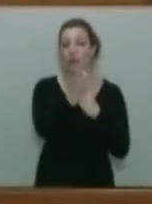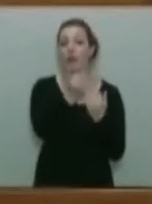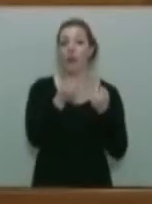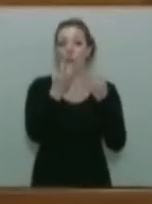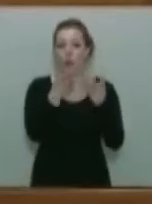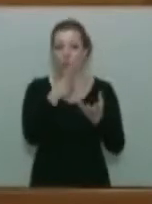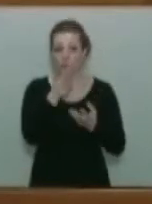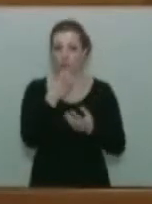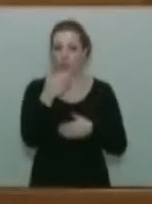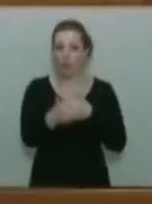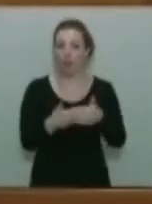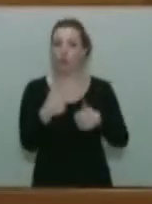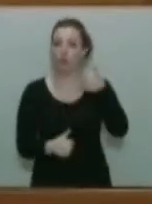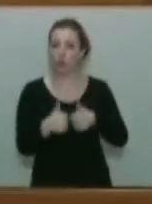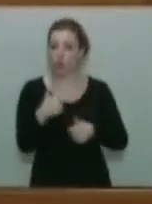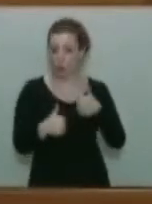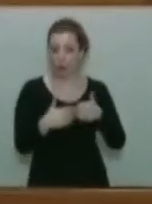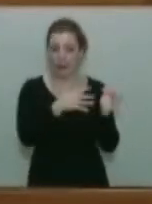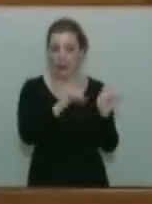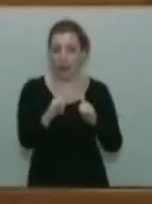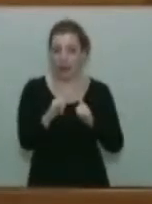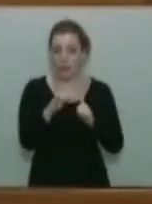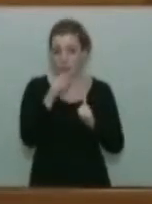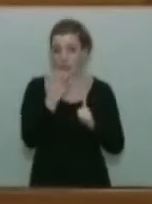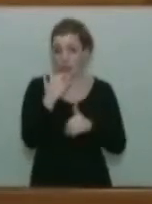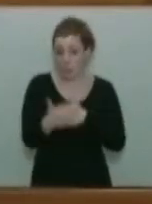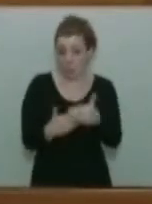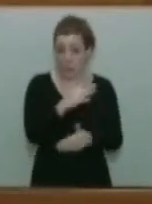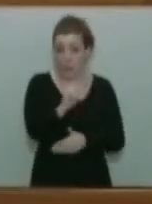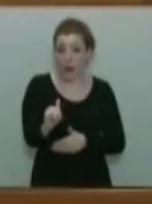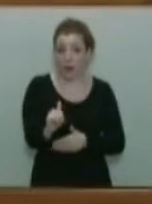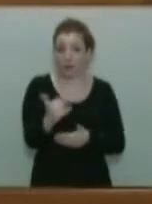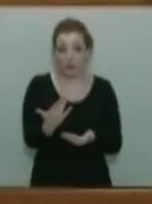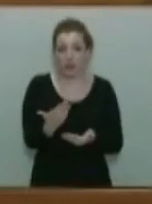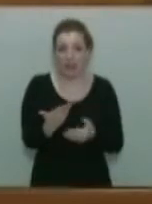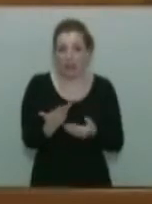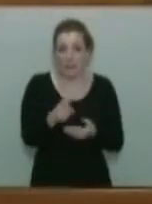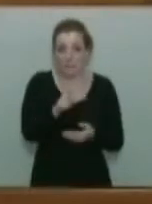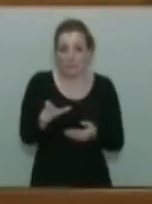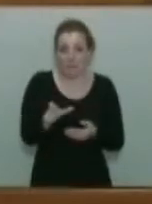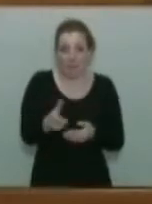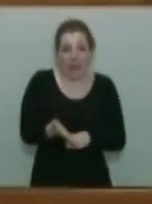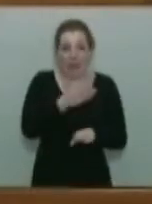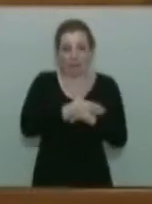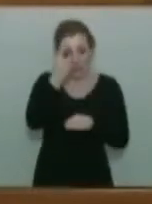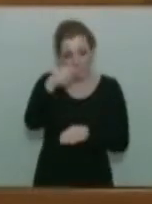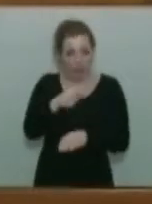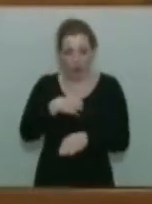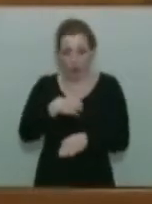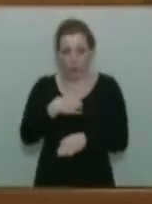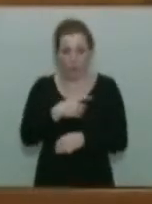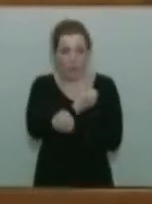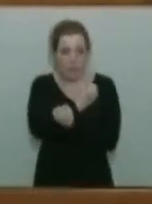proceso de concurrencia, y si hay un proceso de concurrencia que se llame así, uno no puede saber por anticipado lo que le va a corresponder. Y si lo sabe por anticipado, entonces